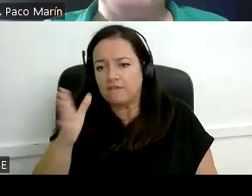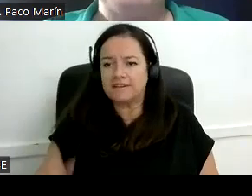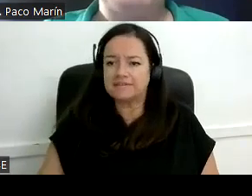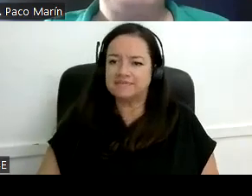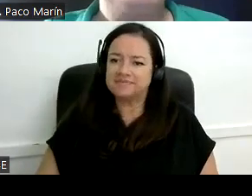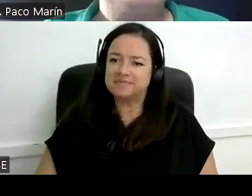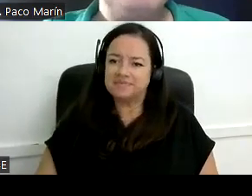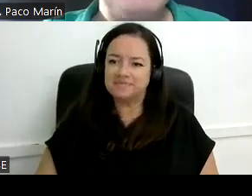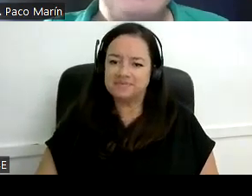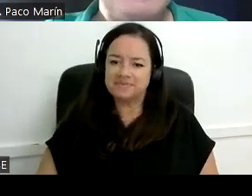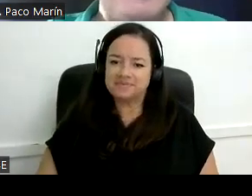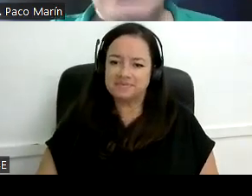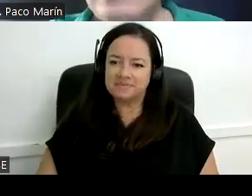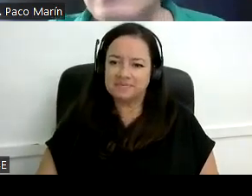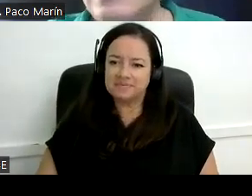opción.